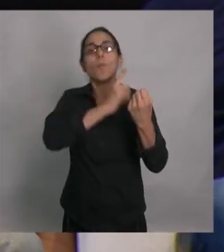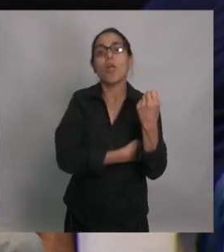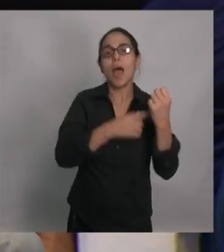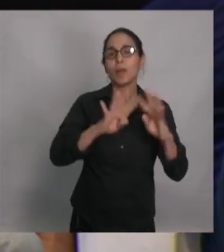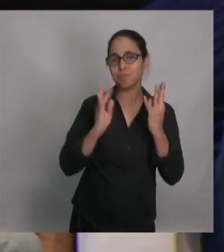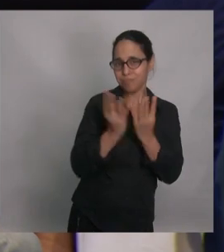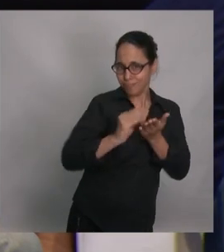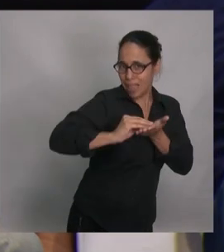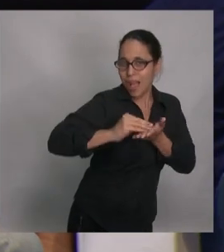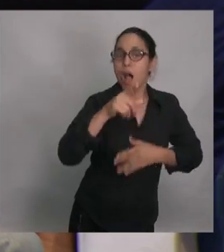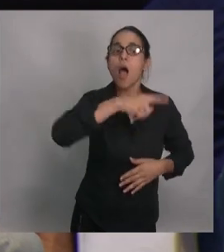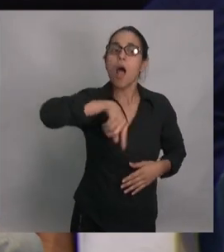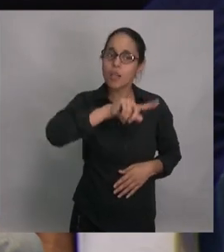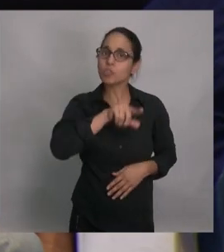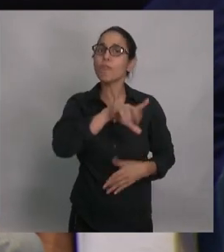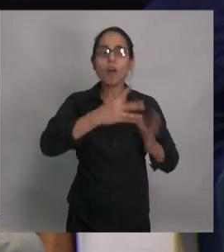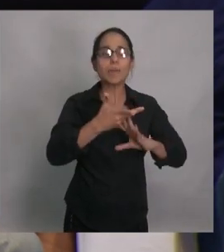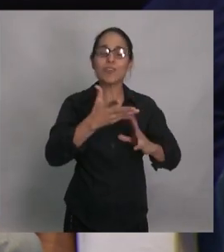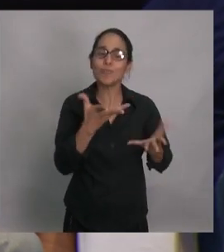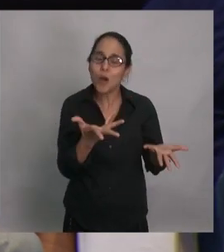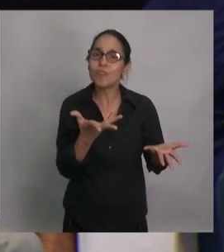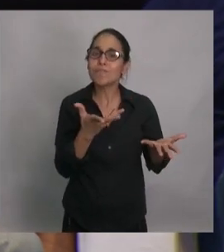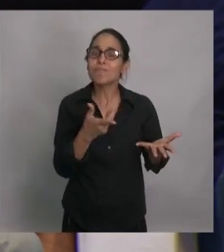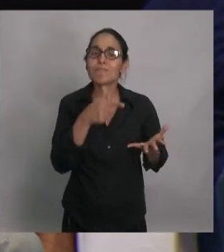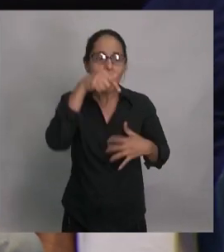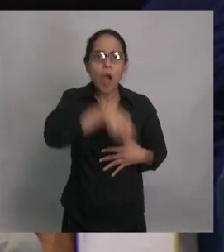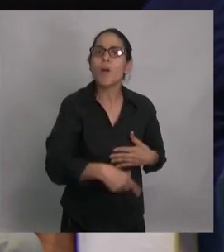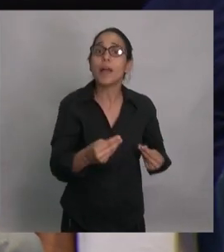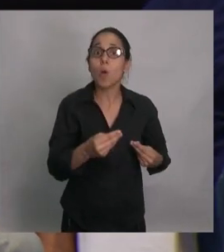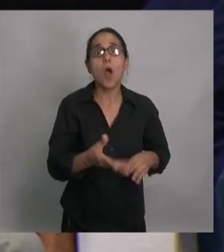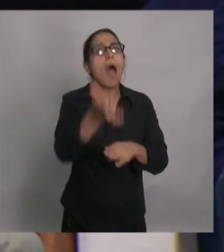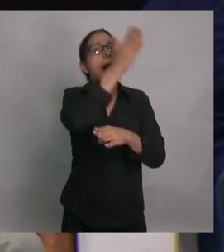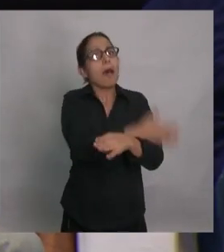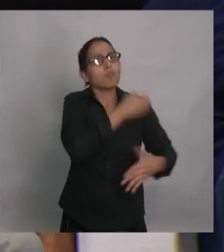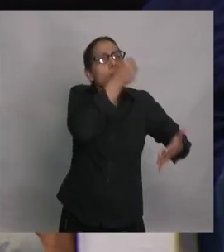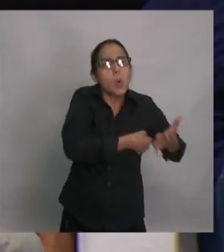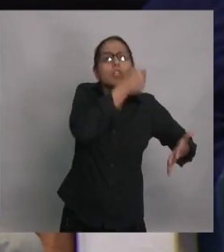que, imperfecta como es, fue el producto de las luchas y las conquistas de millones de hombres,